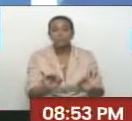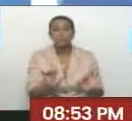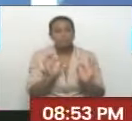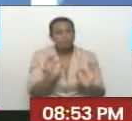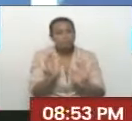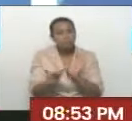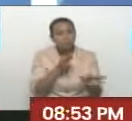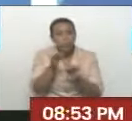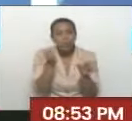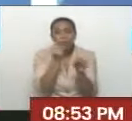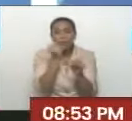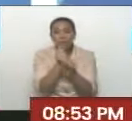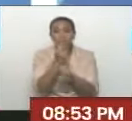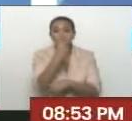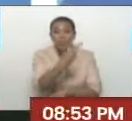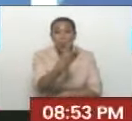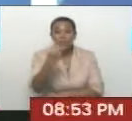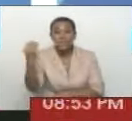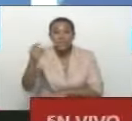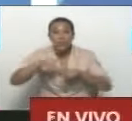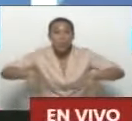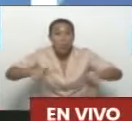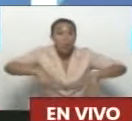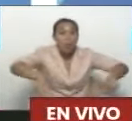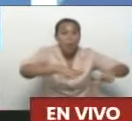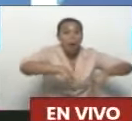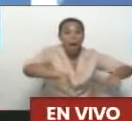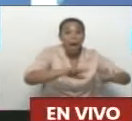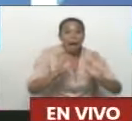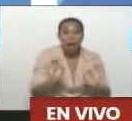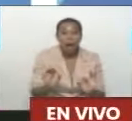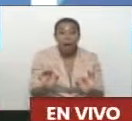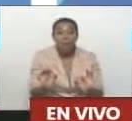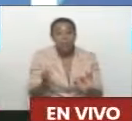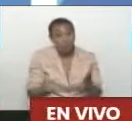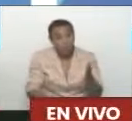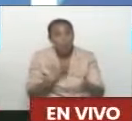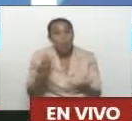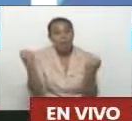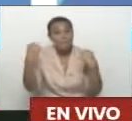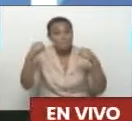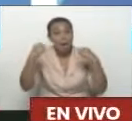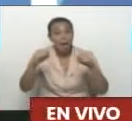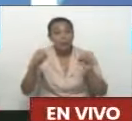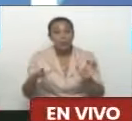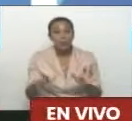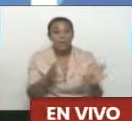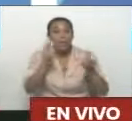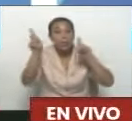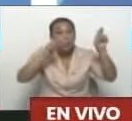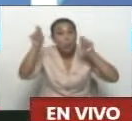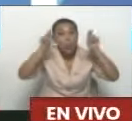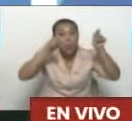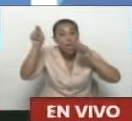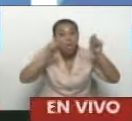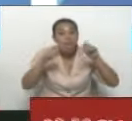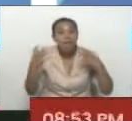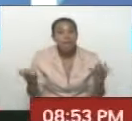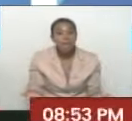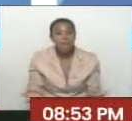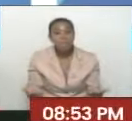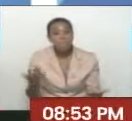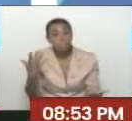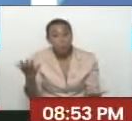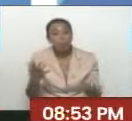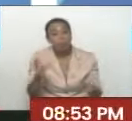precisado, trabajado más de 200 lugares del país donde se puede practicar el turismo con presentación de